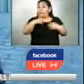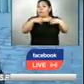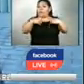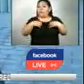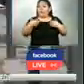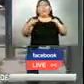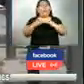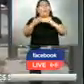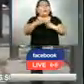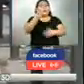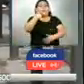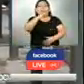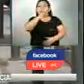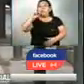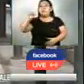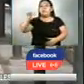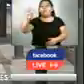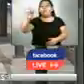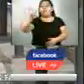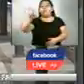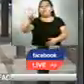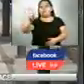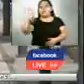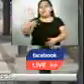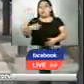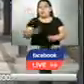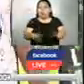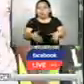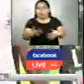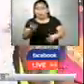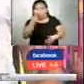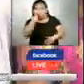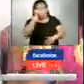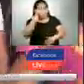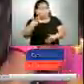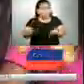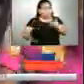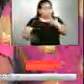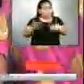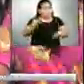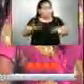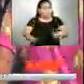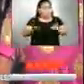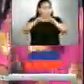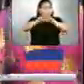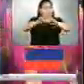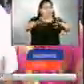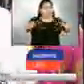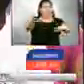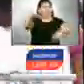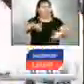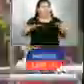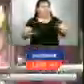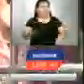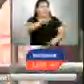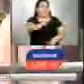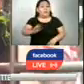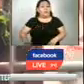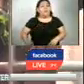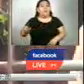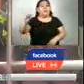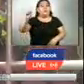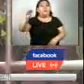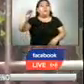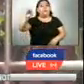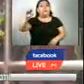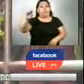virus de la influenza. Pero, ¿cuál sería la razón para no bajar la guardia ante la posible llegada de Omicron en el país? Como de todos es sabido,